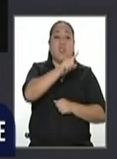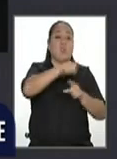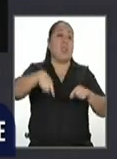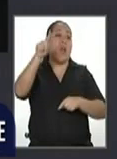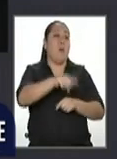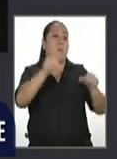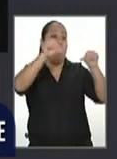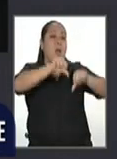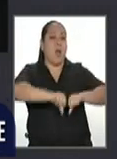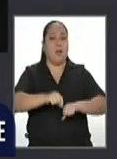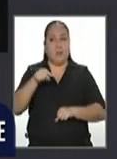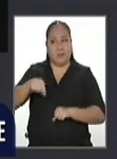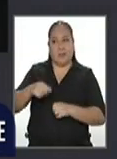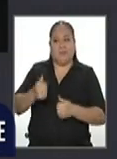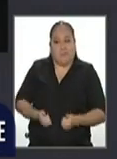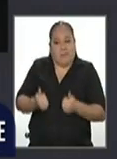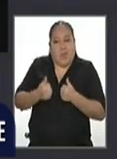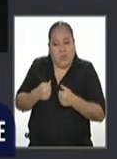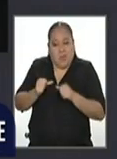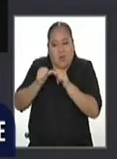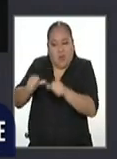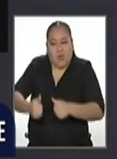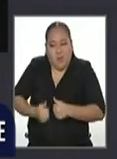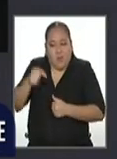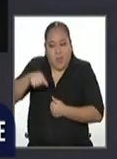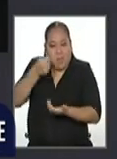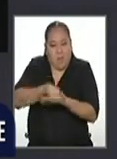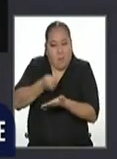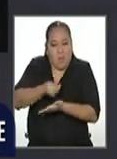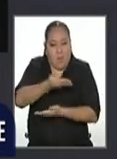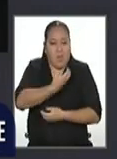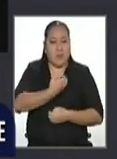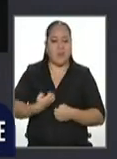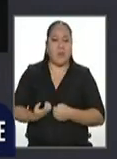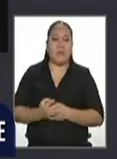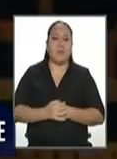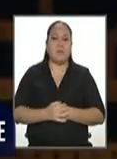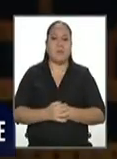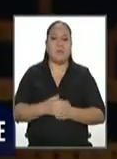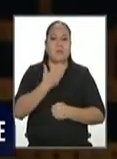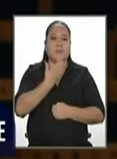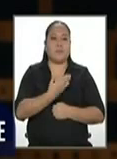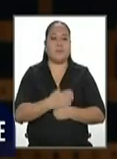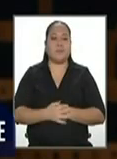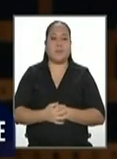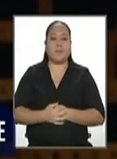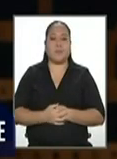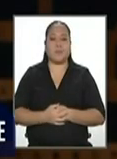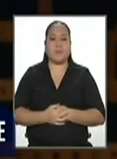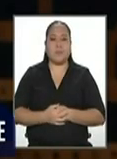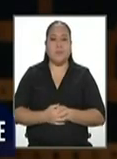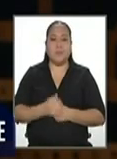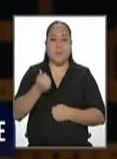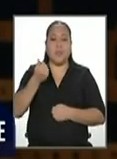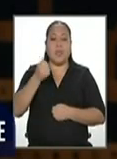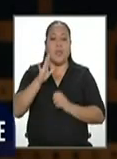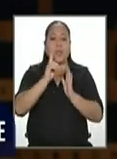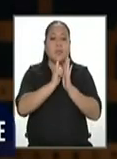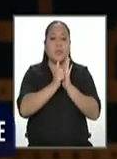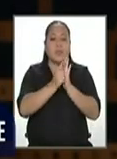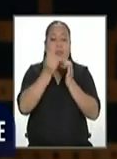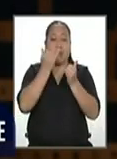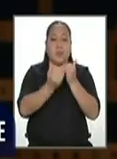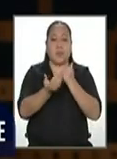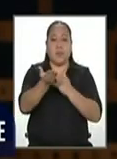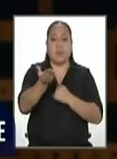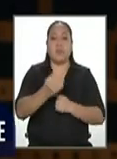funcionó cuando uno ha vivido y sigue viviendo de eso. Muchas gracias. 15 segundos finales,